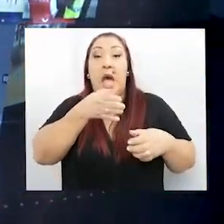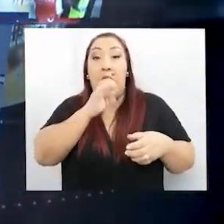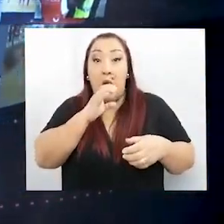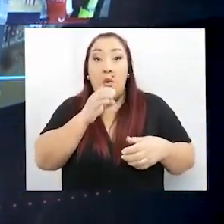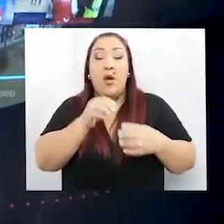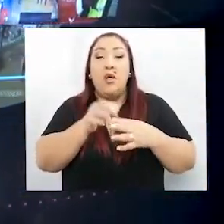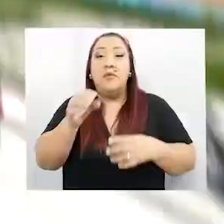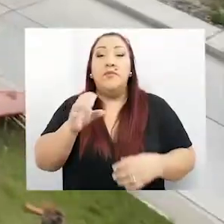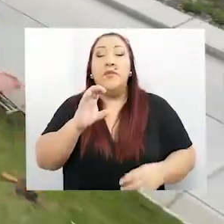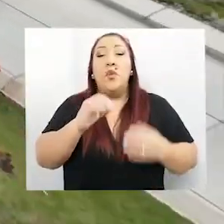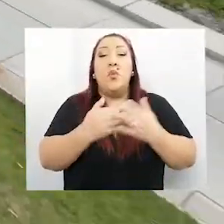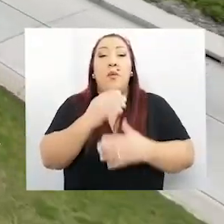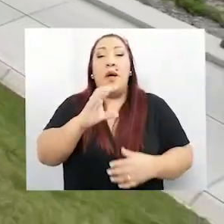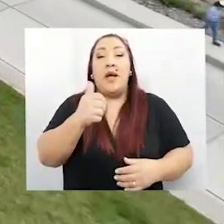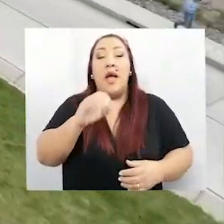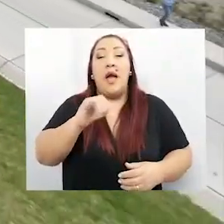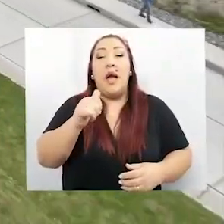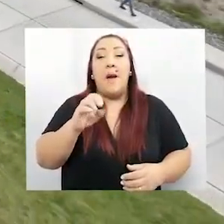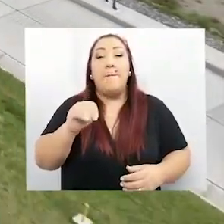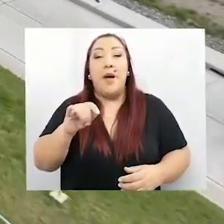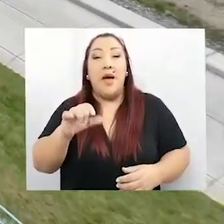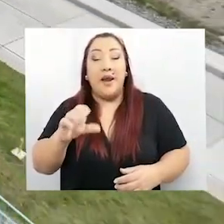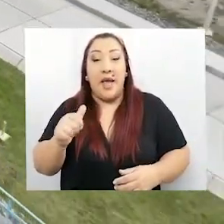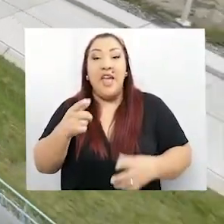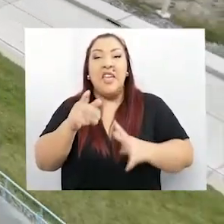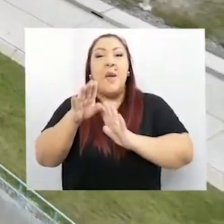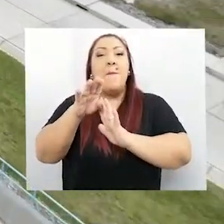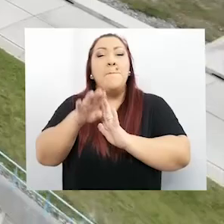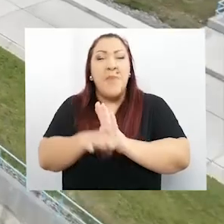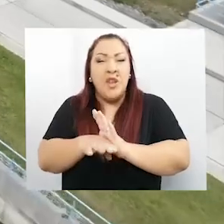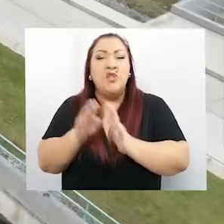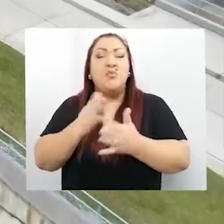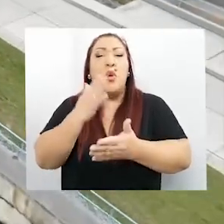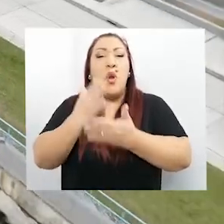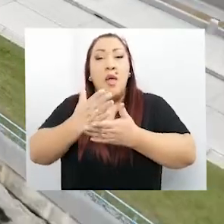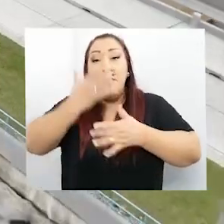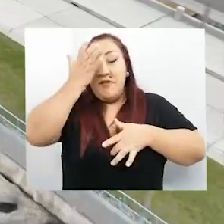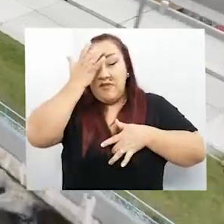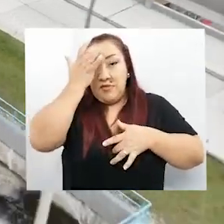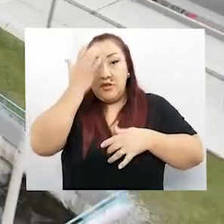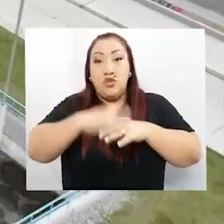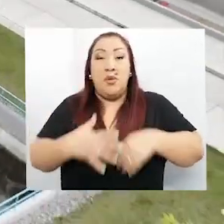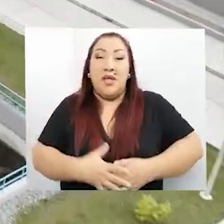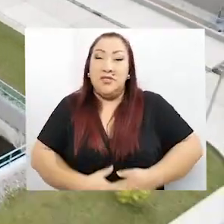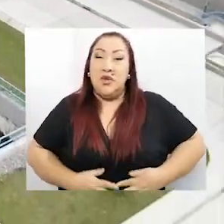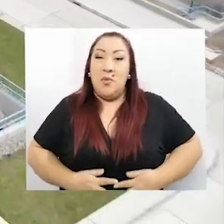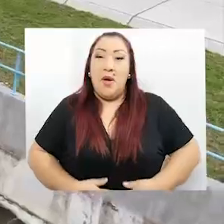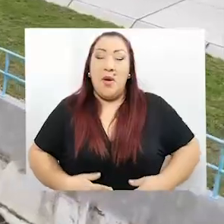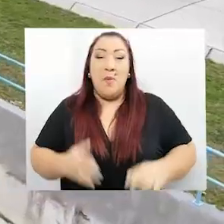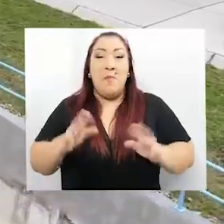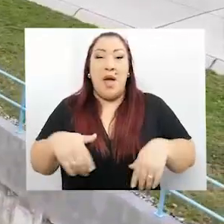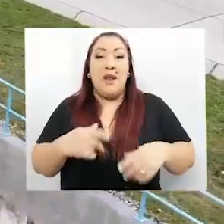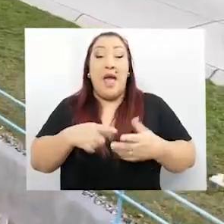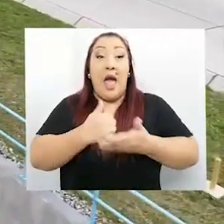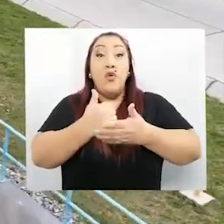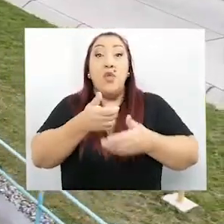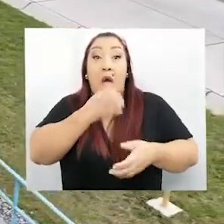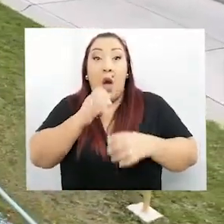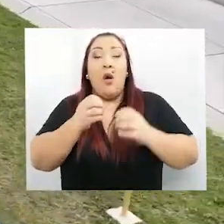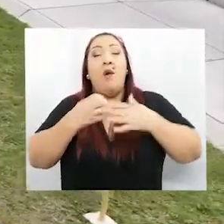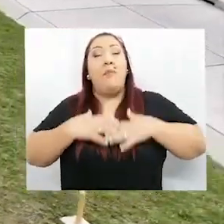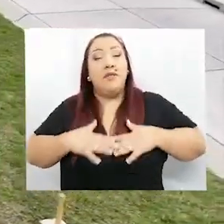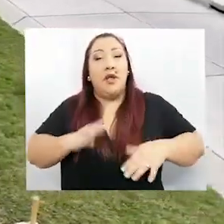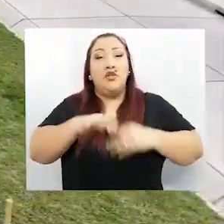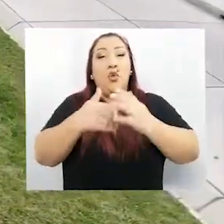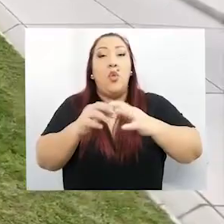de agua al distrito de Nueva Cajamarca y disminuirá las enfermedades gastrointestinales y dérmicas mediante la construcción de un sistema de